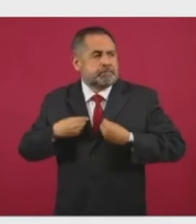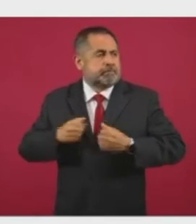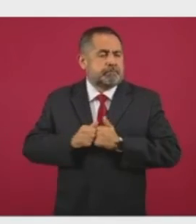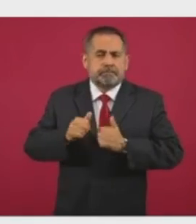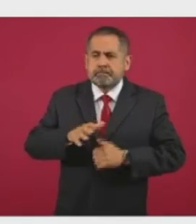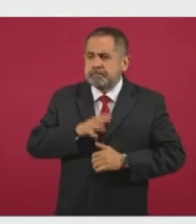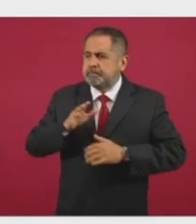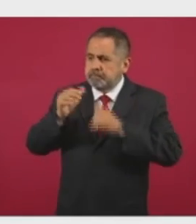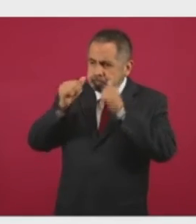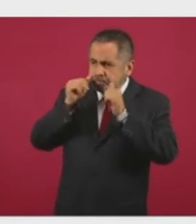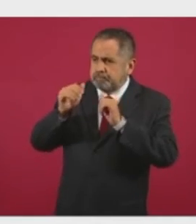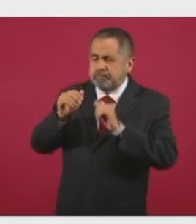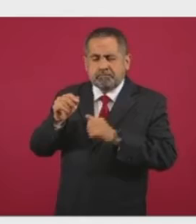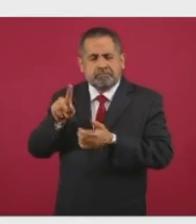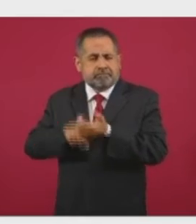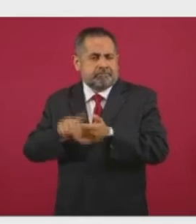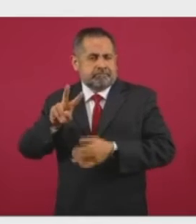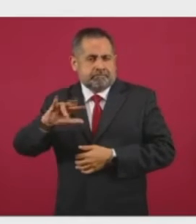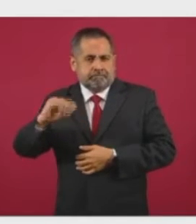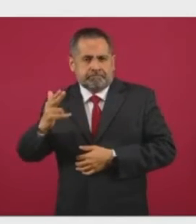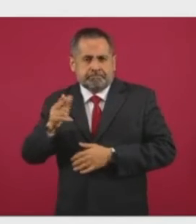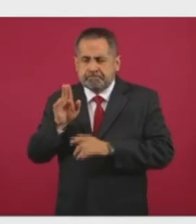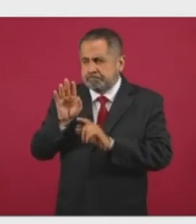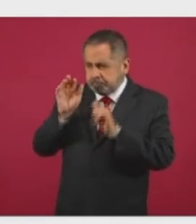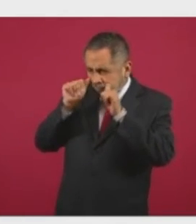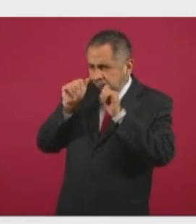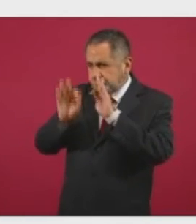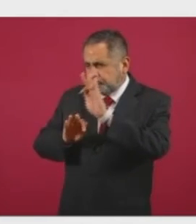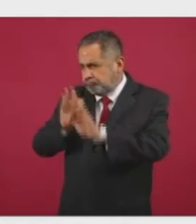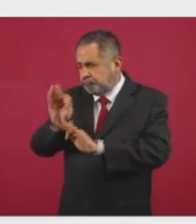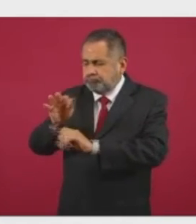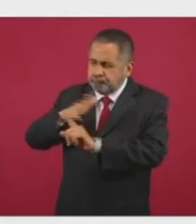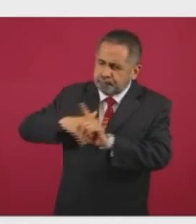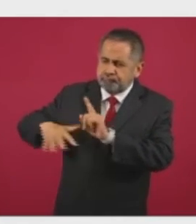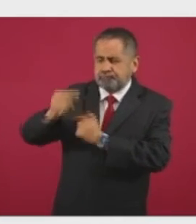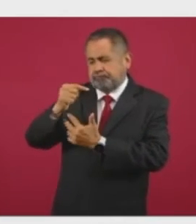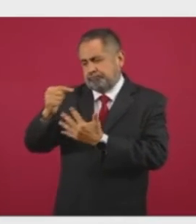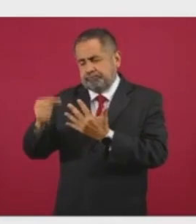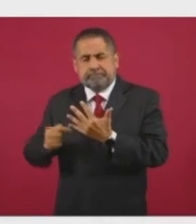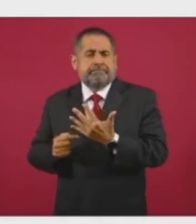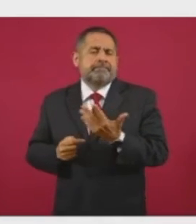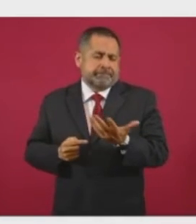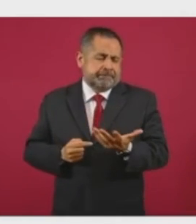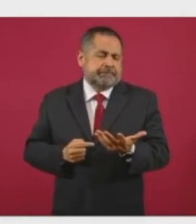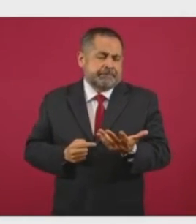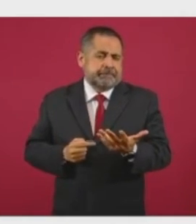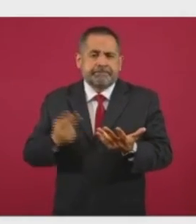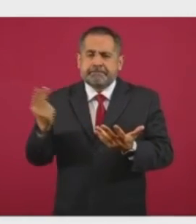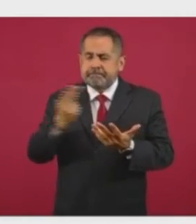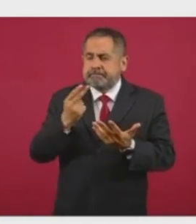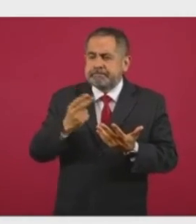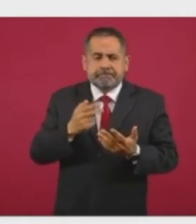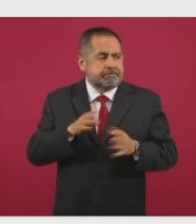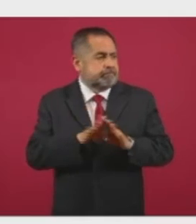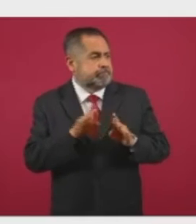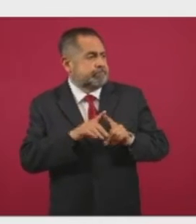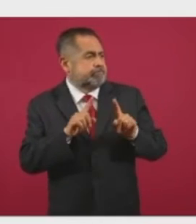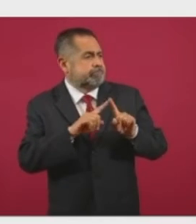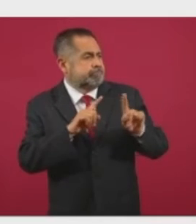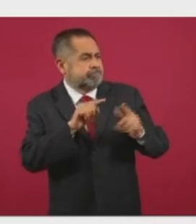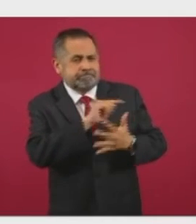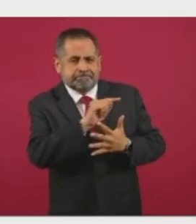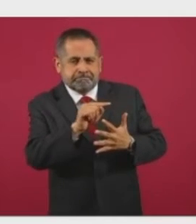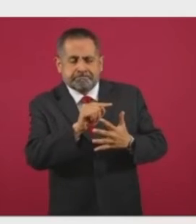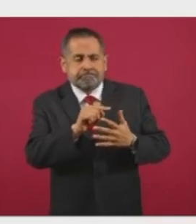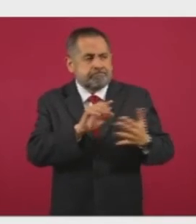personas que viven con VIH. Para lograr este objetivo es necesario tener sistemas que realmente se